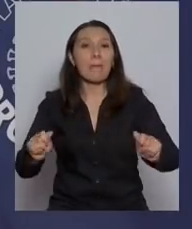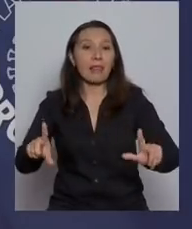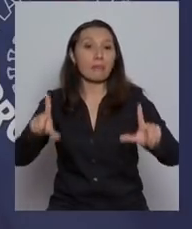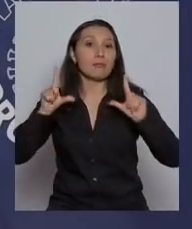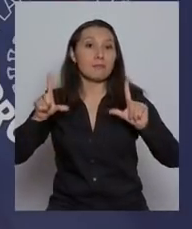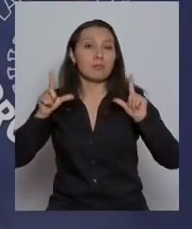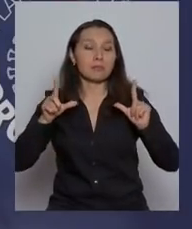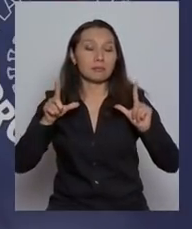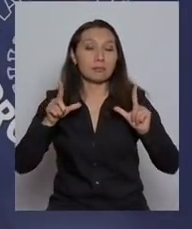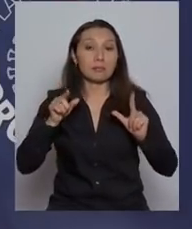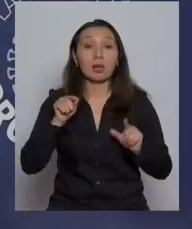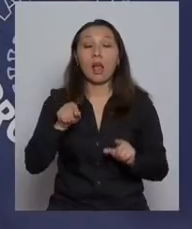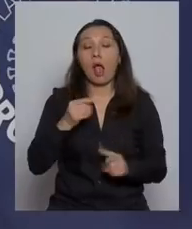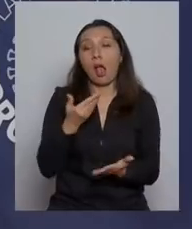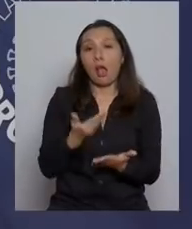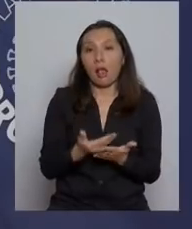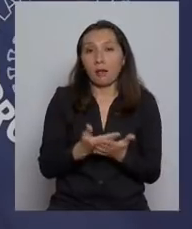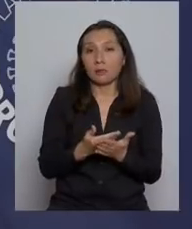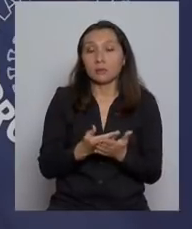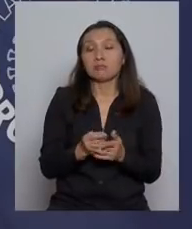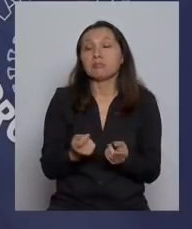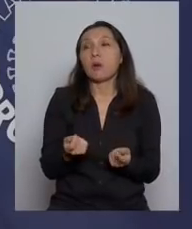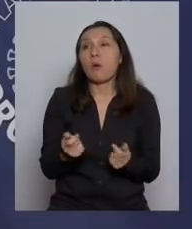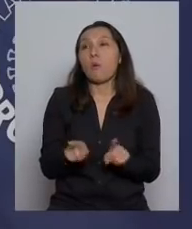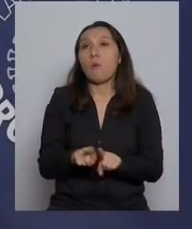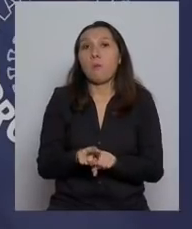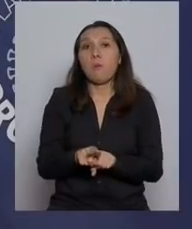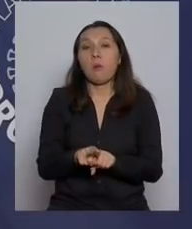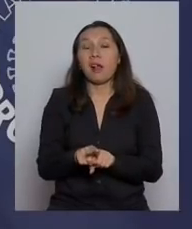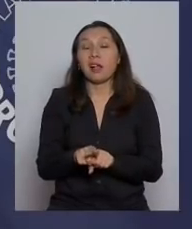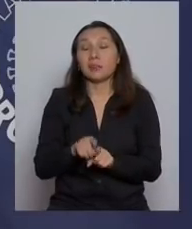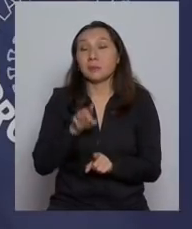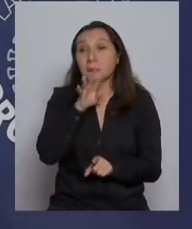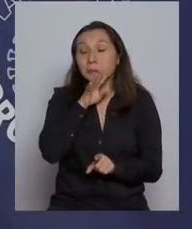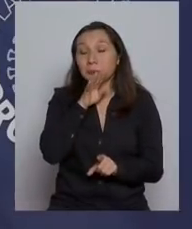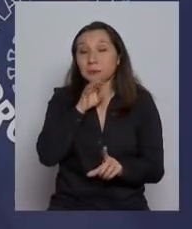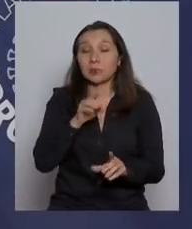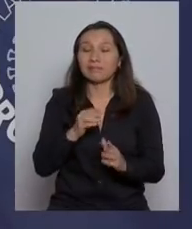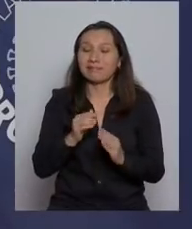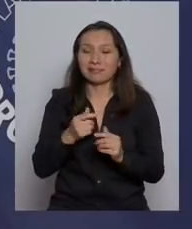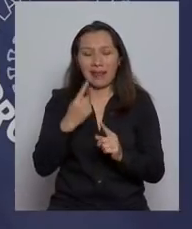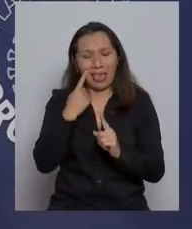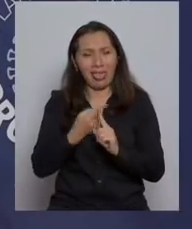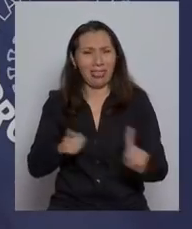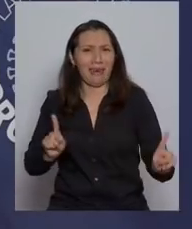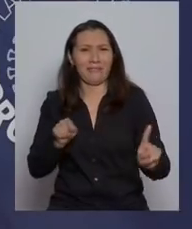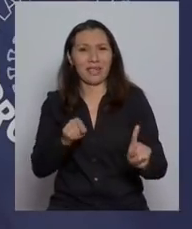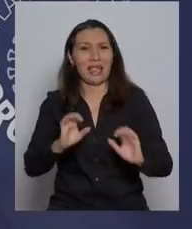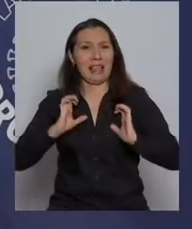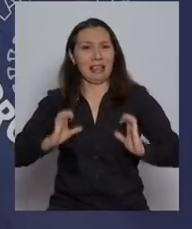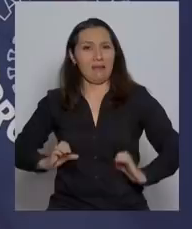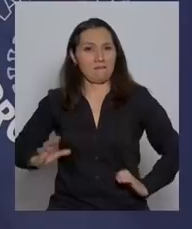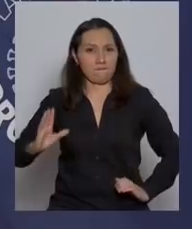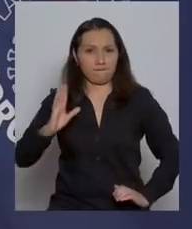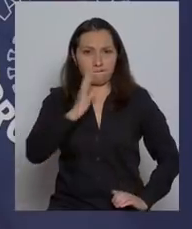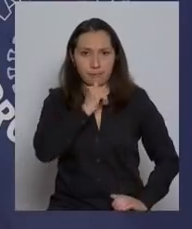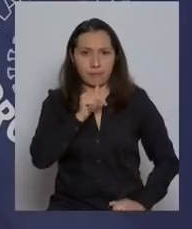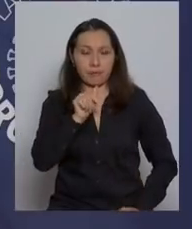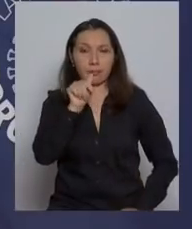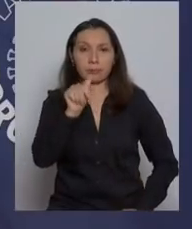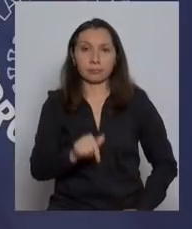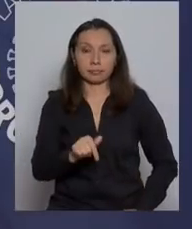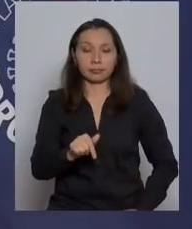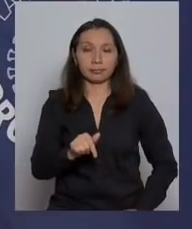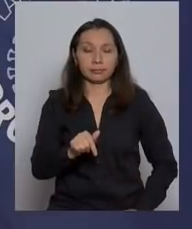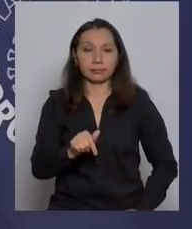campaña. Y están usando en una forma, me parece, lejana a la ética, esta